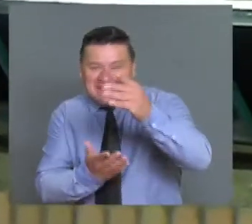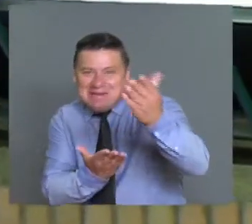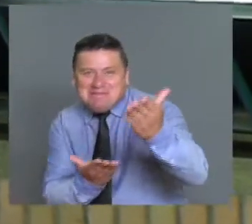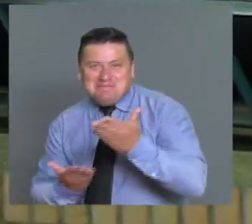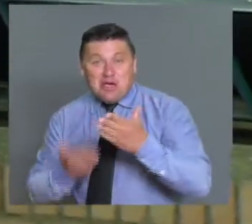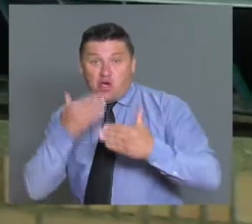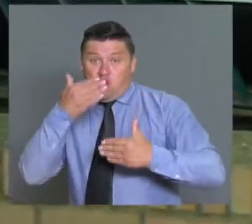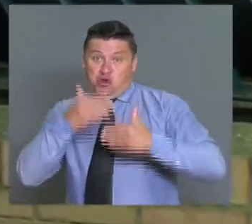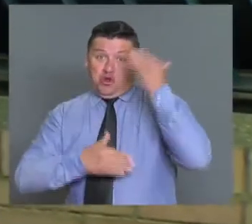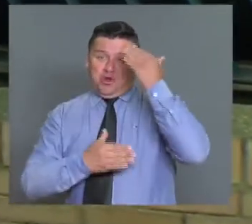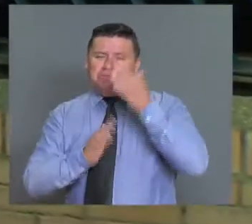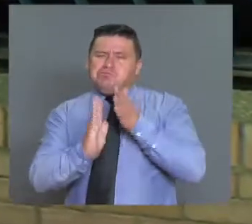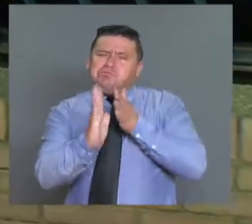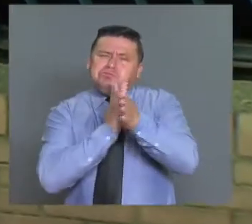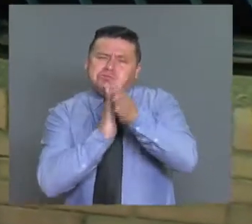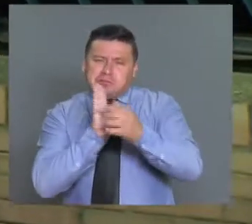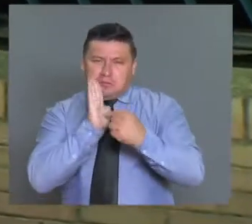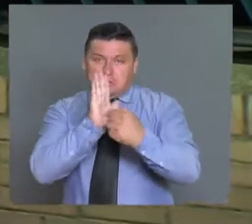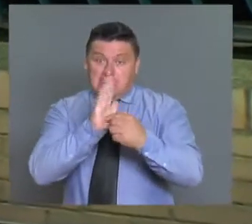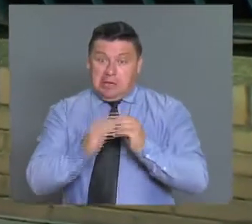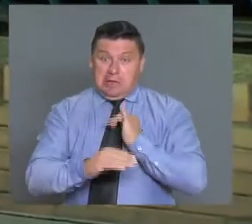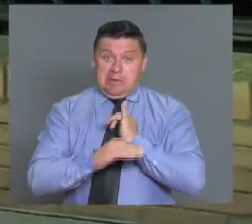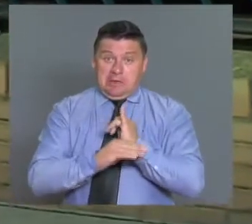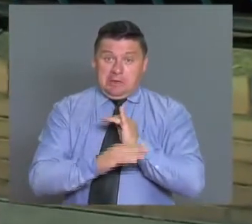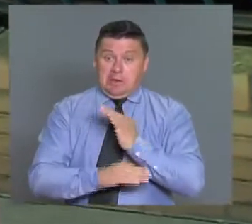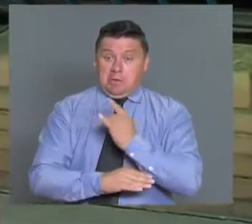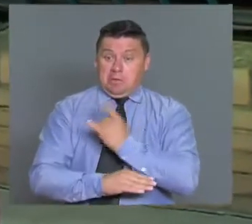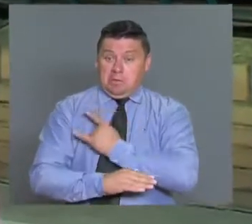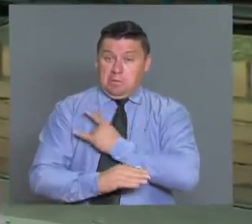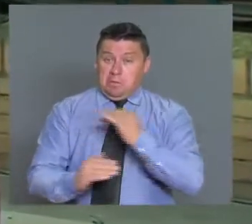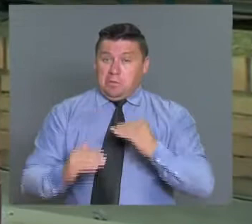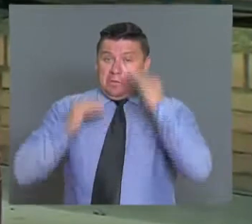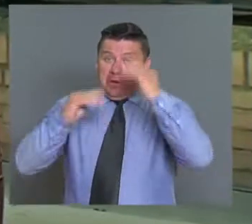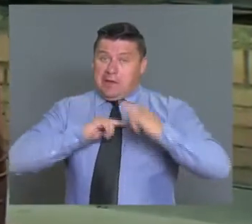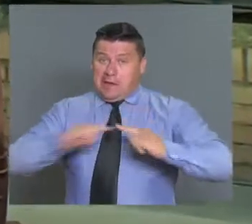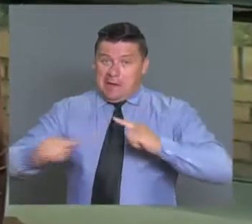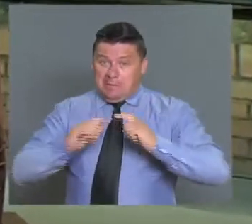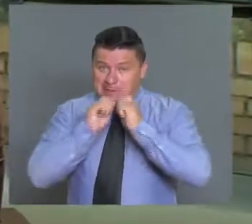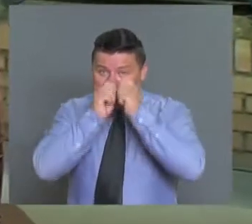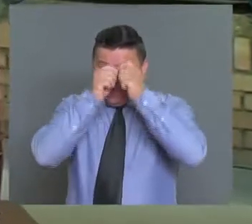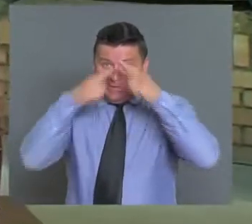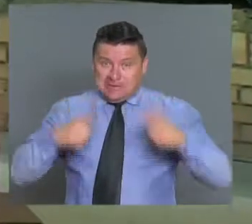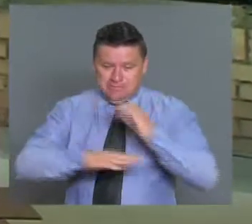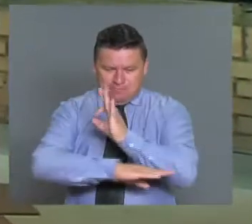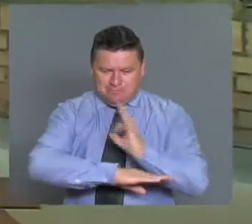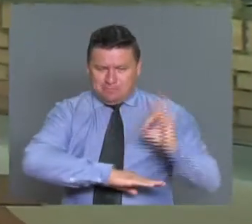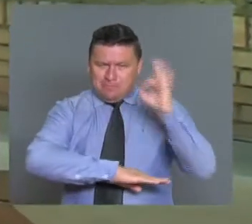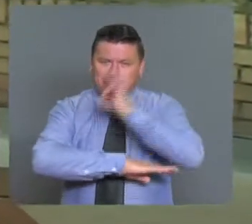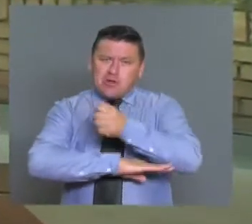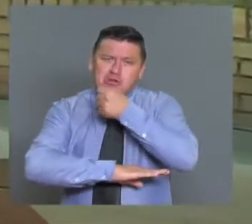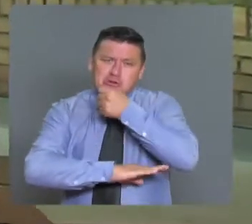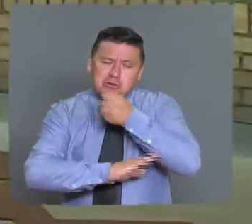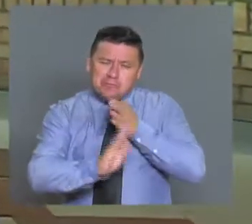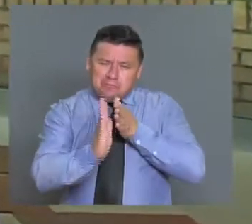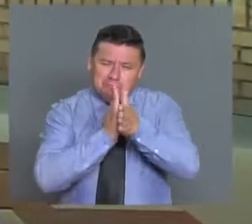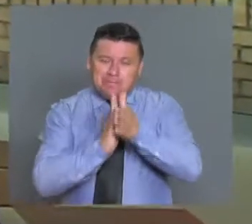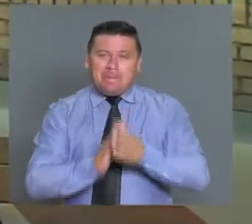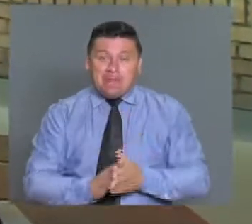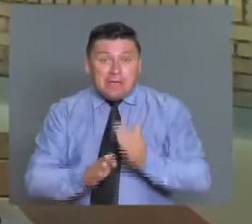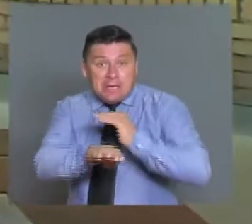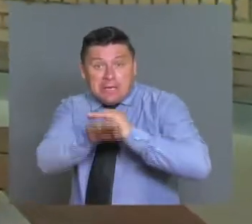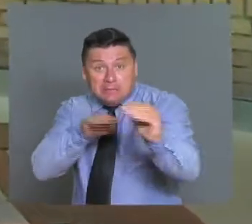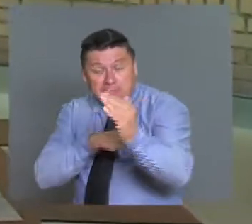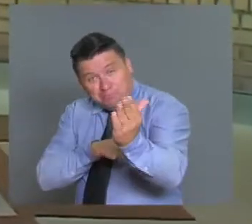Bienvenidos. Comenzamos con el informativo institucional de la Escuela Superior de Administración Pública, ESAP Noticias. Los invitamos